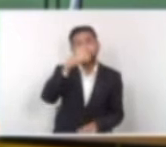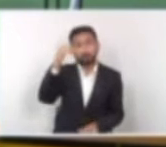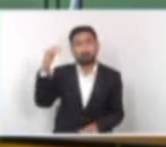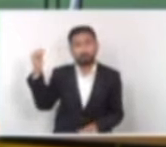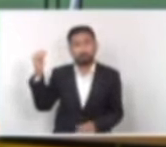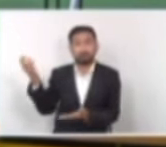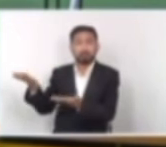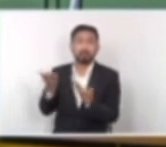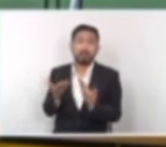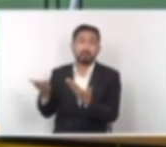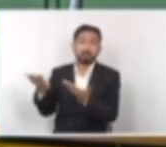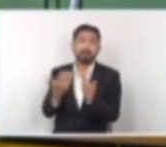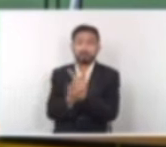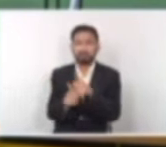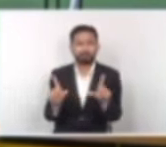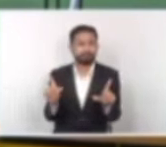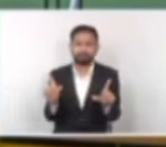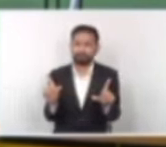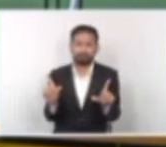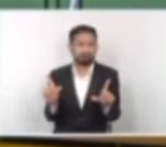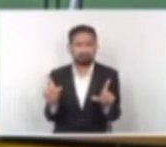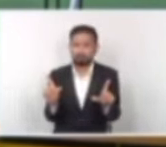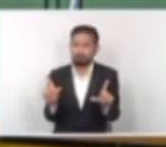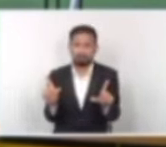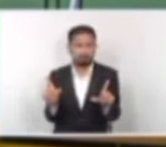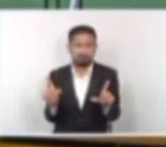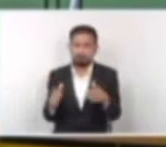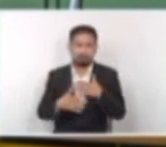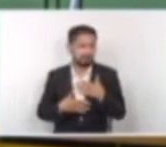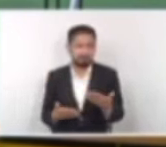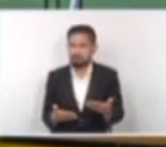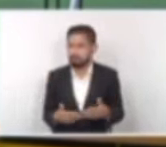nos regalarían nuestra libertad por simple bondad.